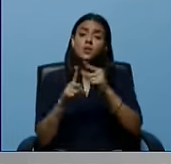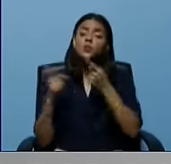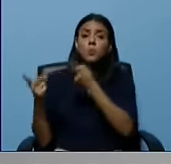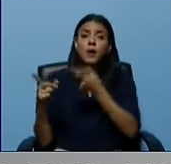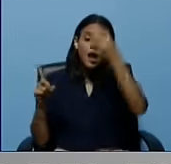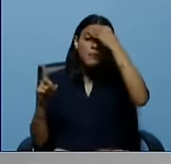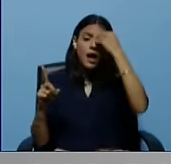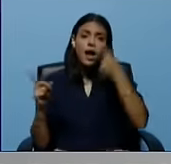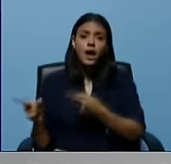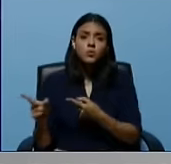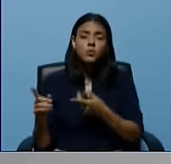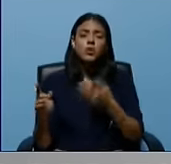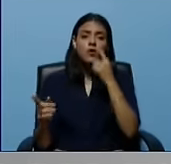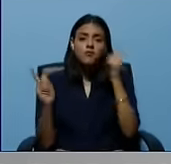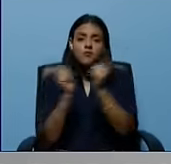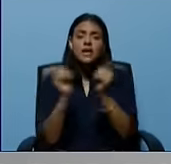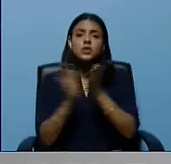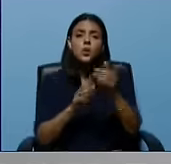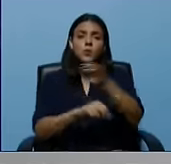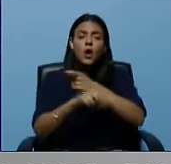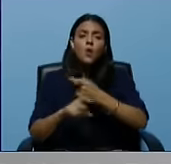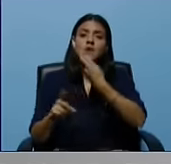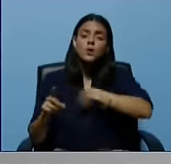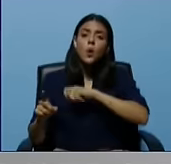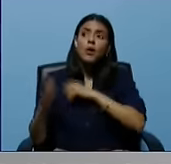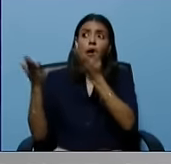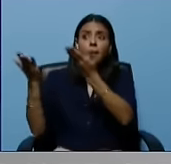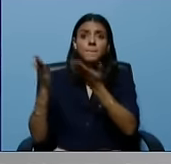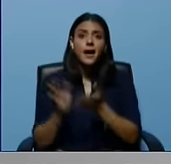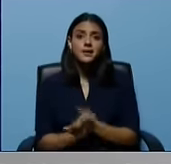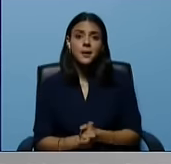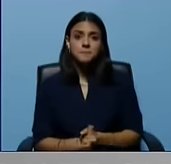caso, ante el gobierno de España.